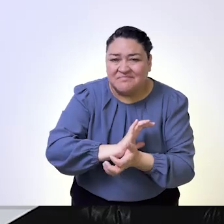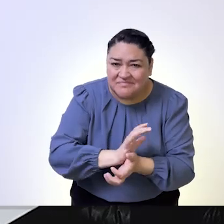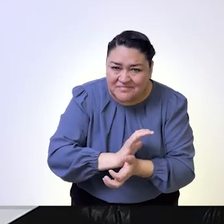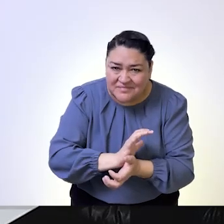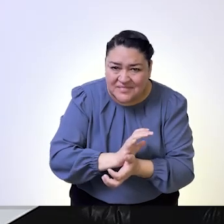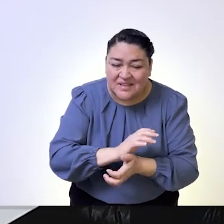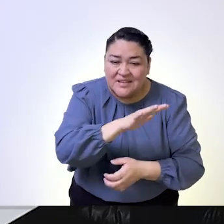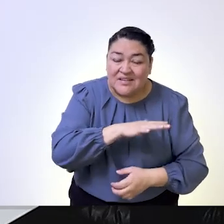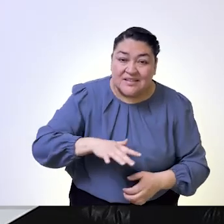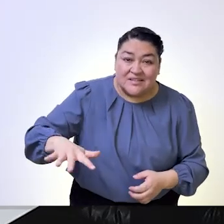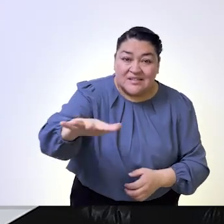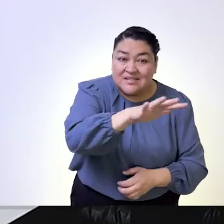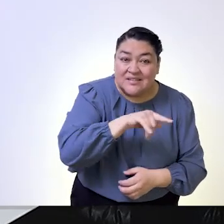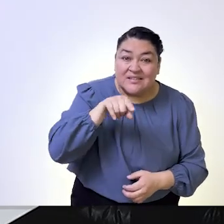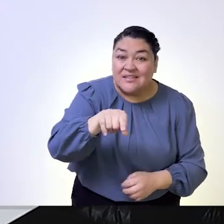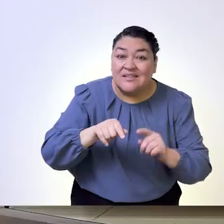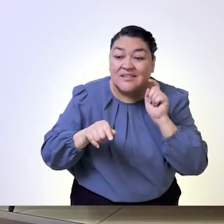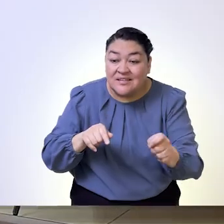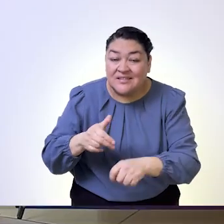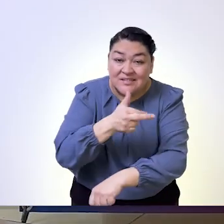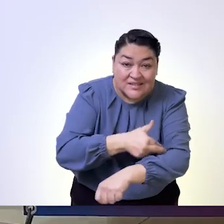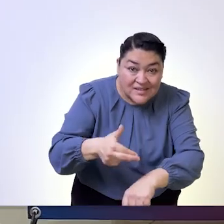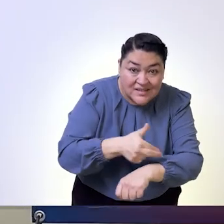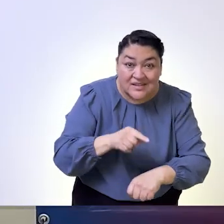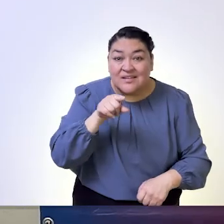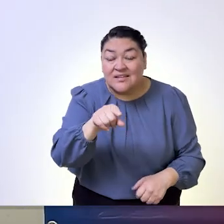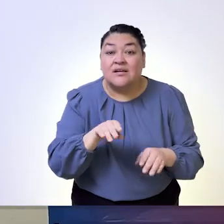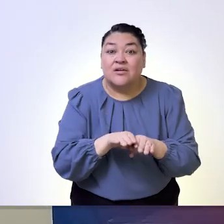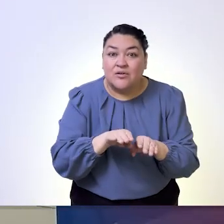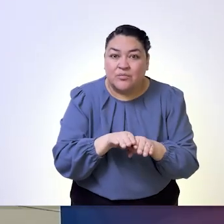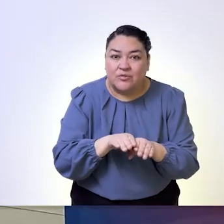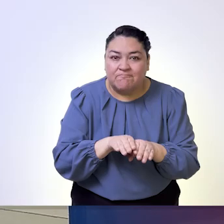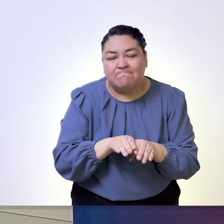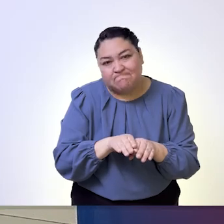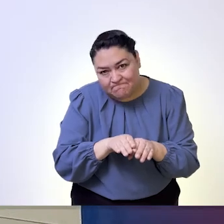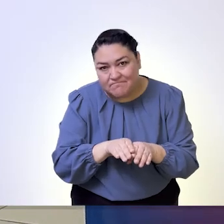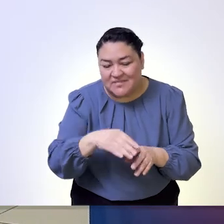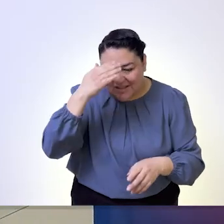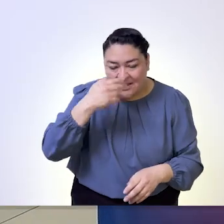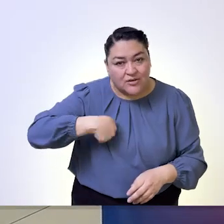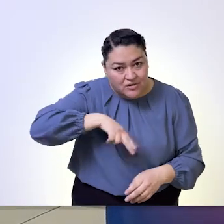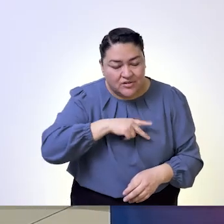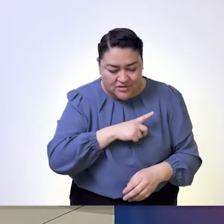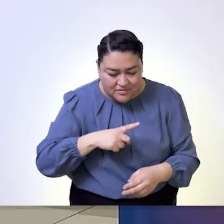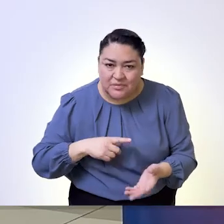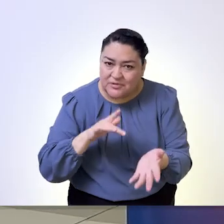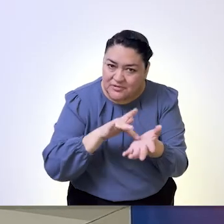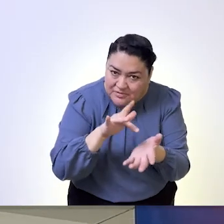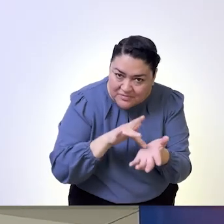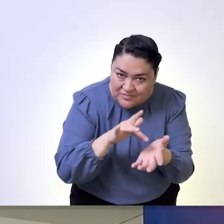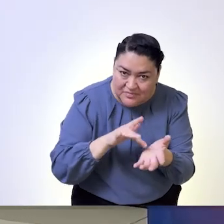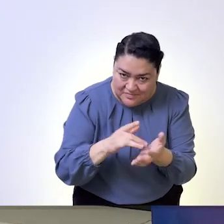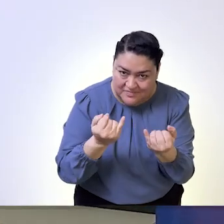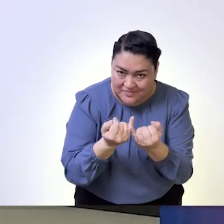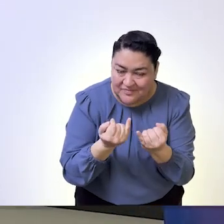país. Y justo con esto me parece que lo que tendríamos que seguir haciendo nosotros por parte del área de quejas o contribuir con